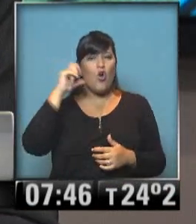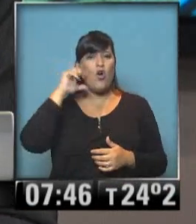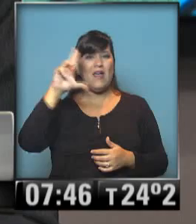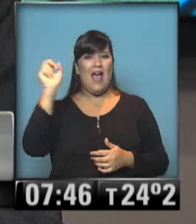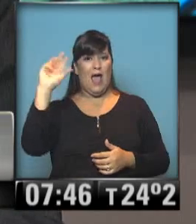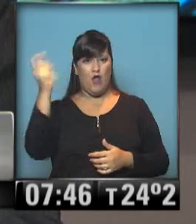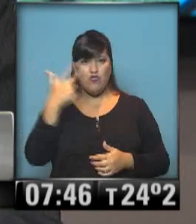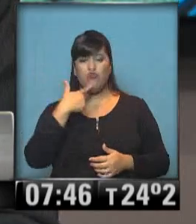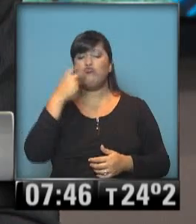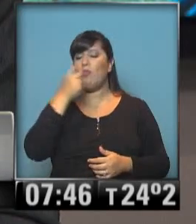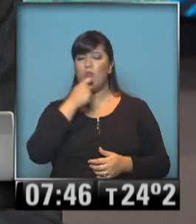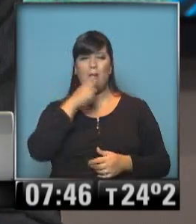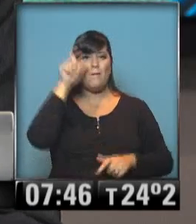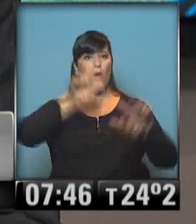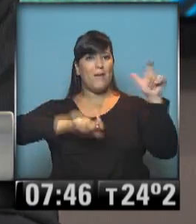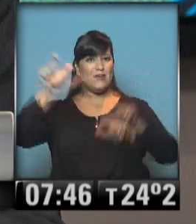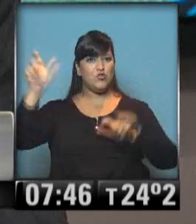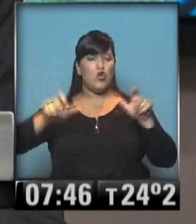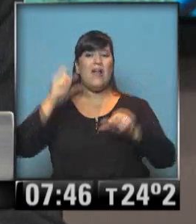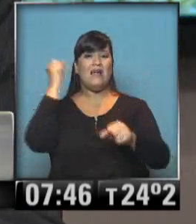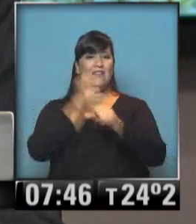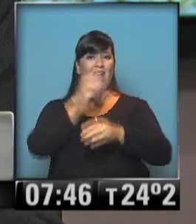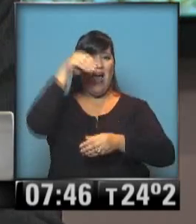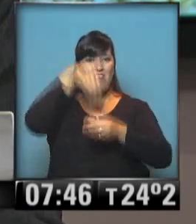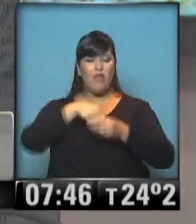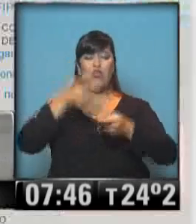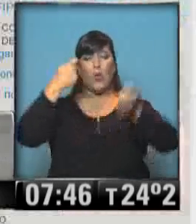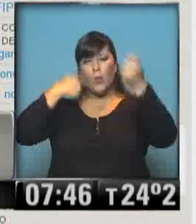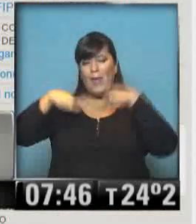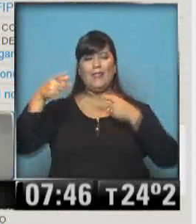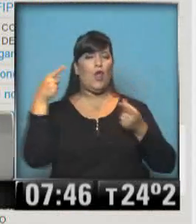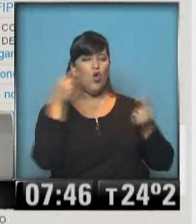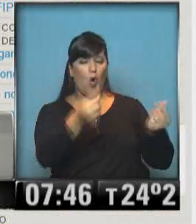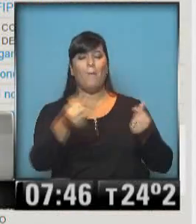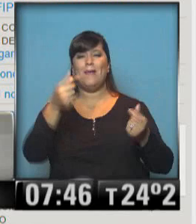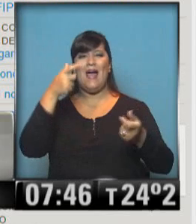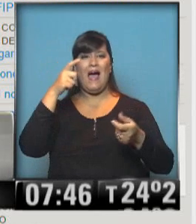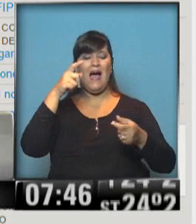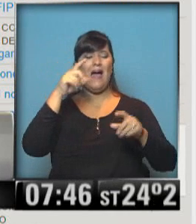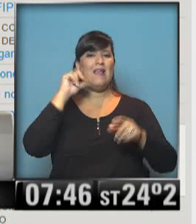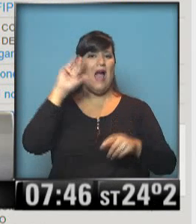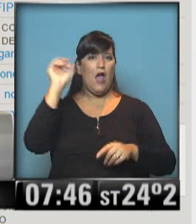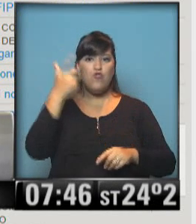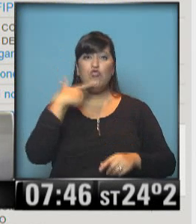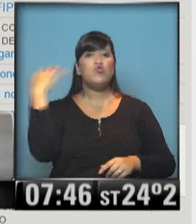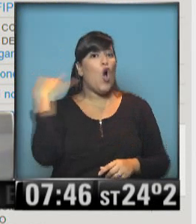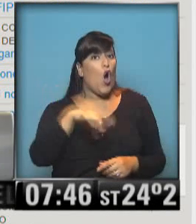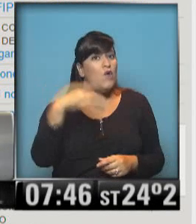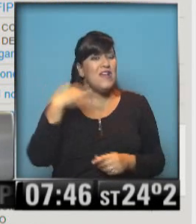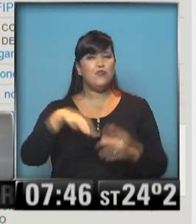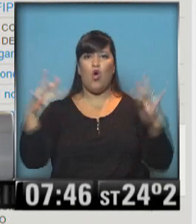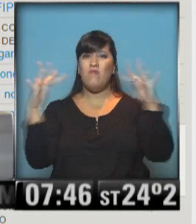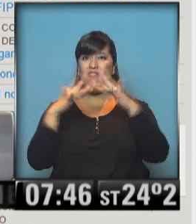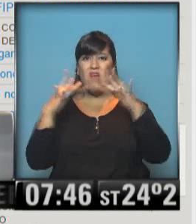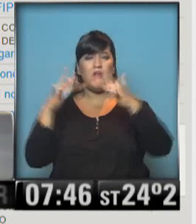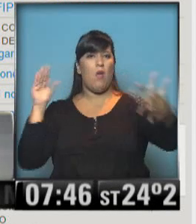operador en el comercio de granos va a estar obligado a publicar en una página web la operación Que Está